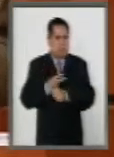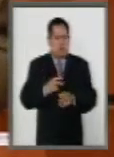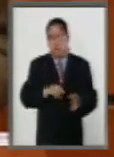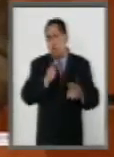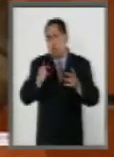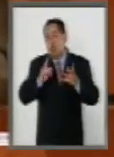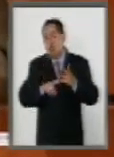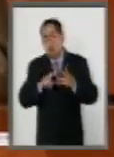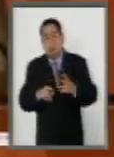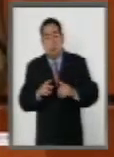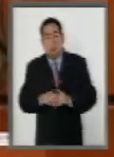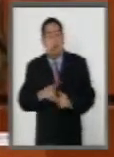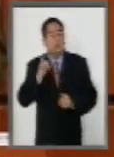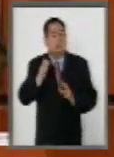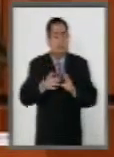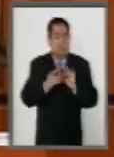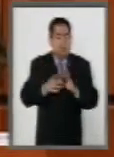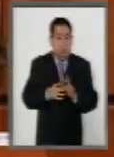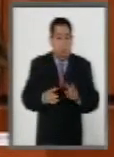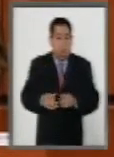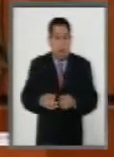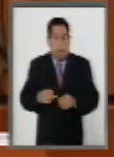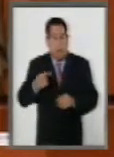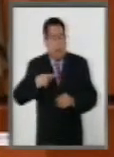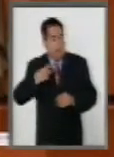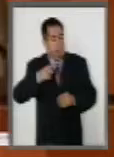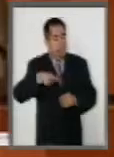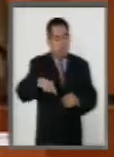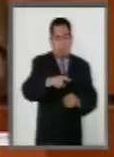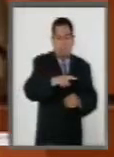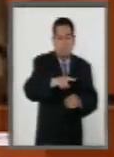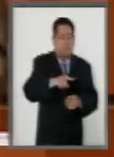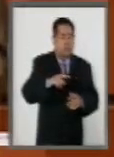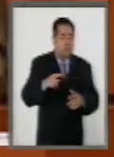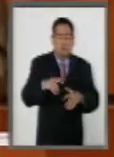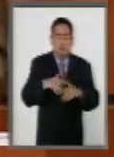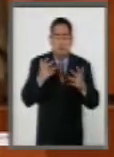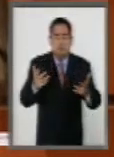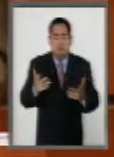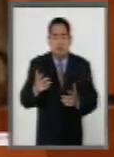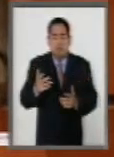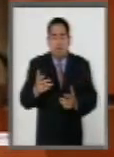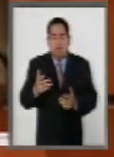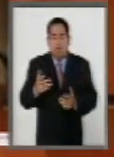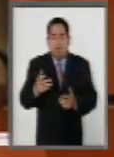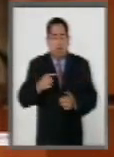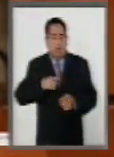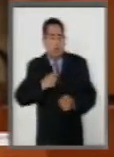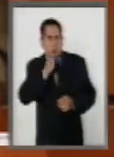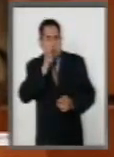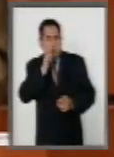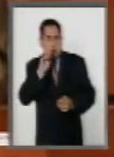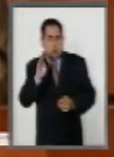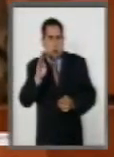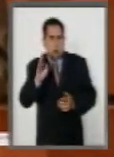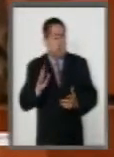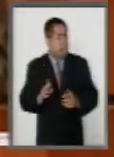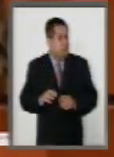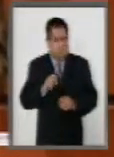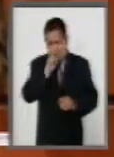tema que tiene que ver con los consumidores de marihuana,